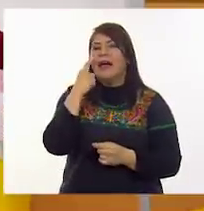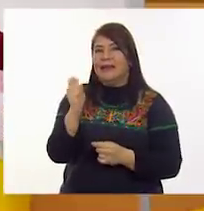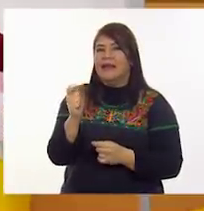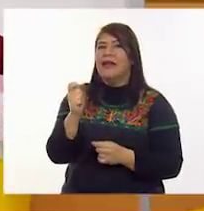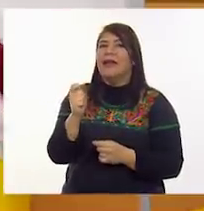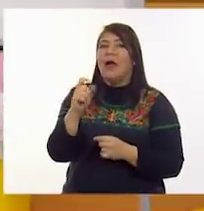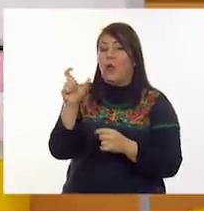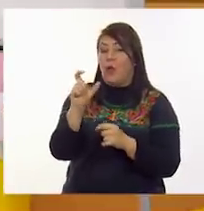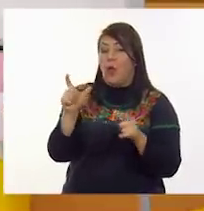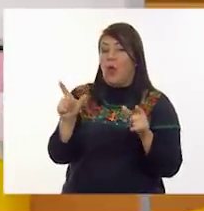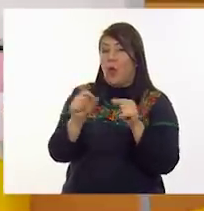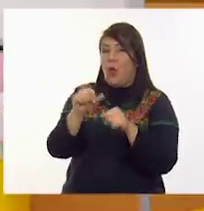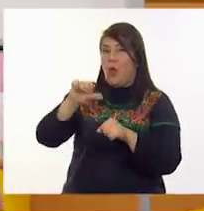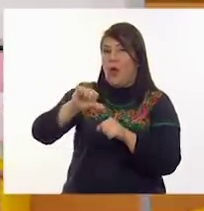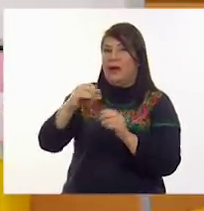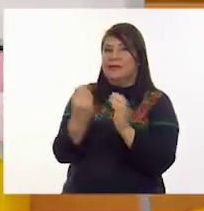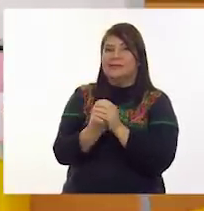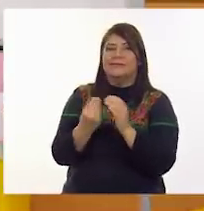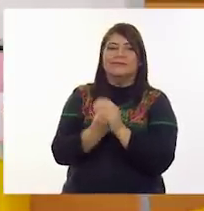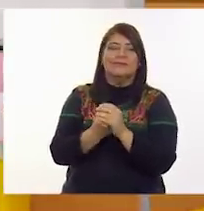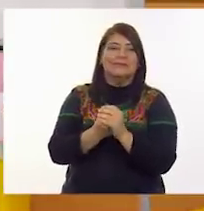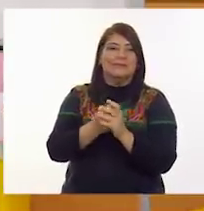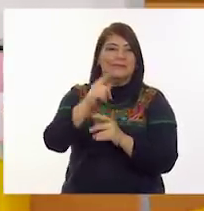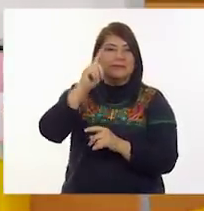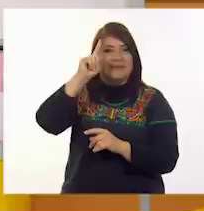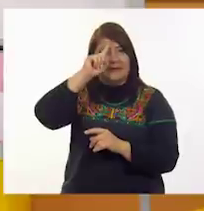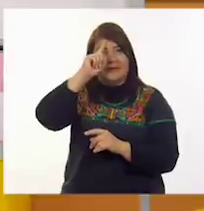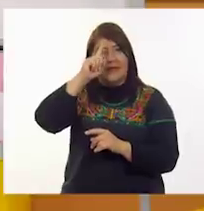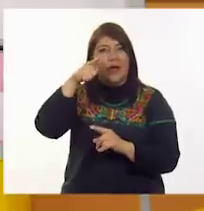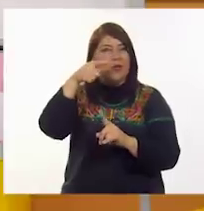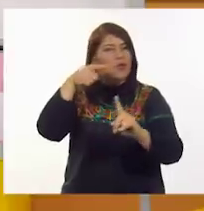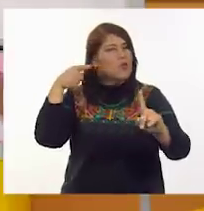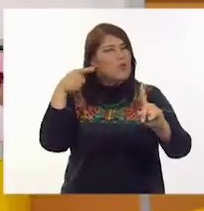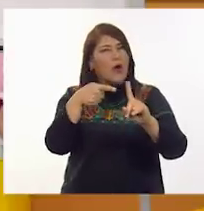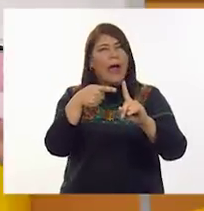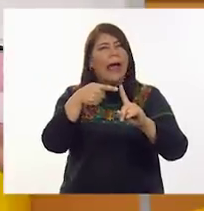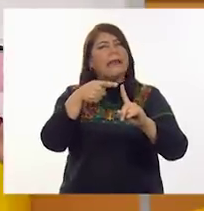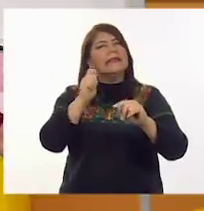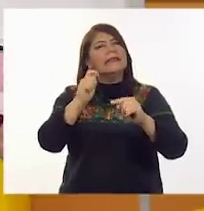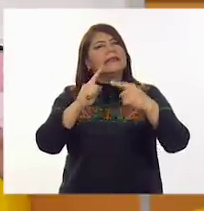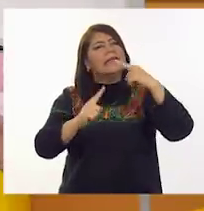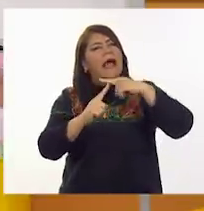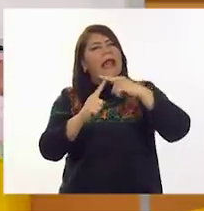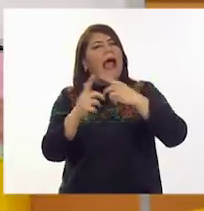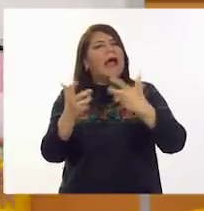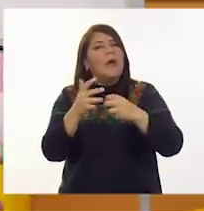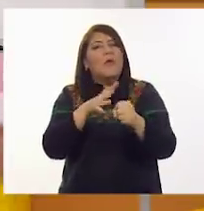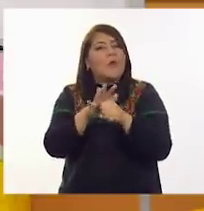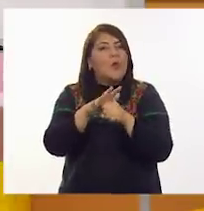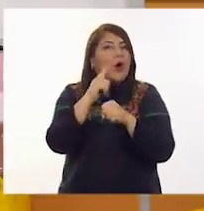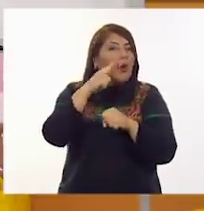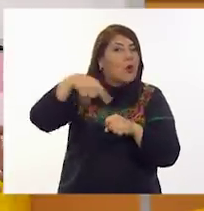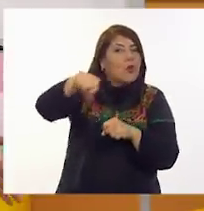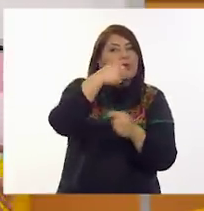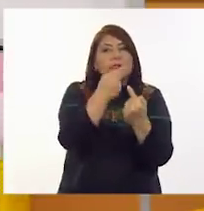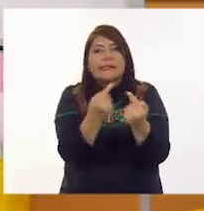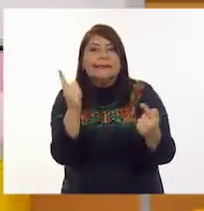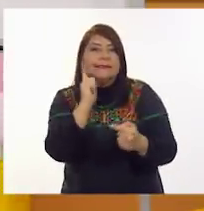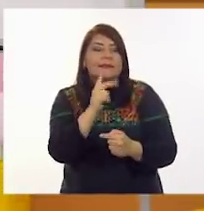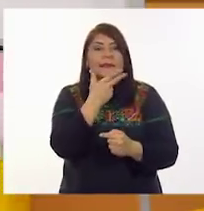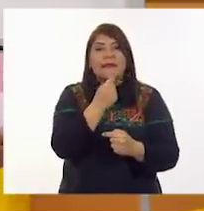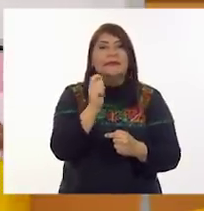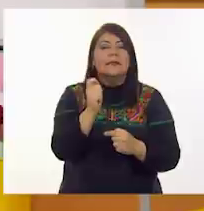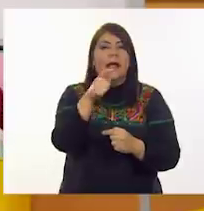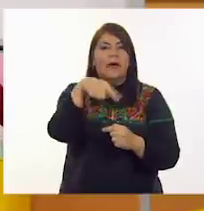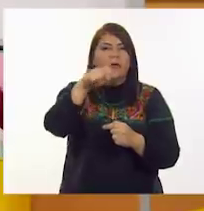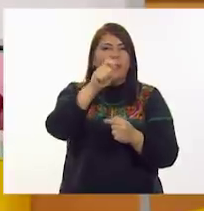para finalizar el día de hoy les propongo realizar el siguiente reto? Los invitamos en casa a todos los niños y las niñas a escribir